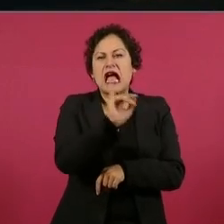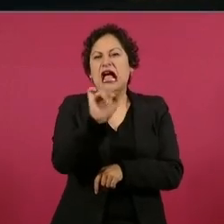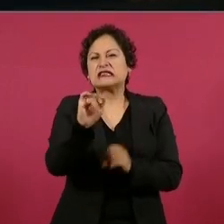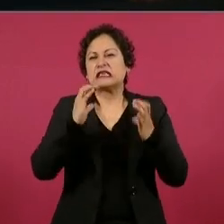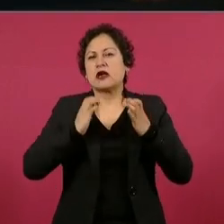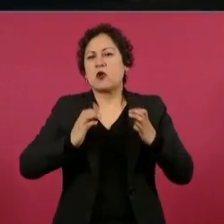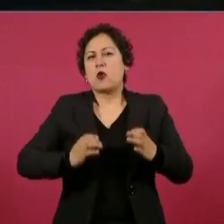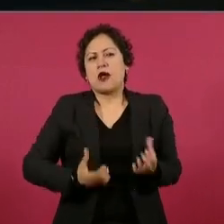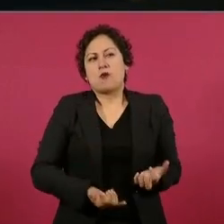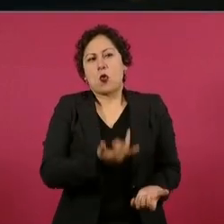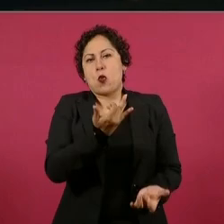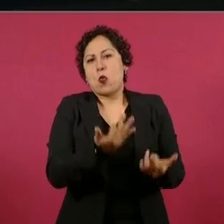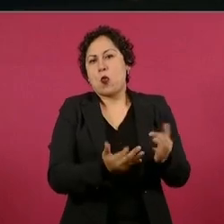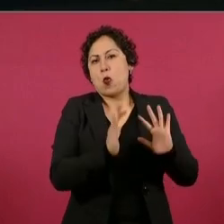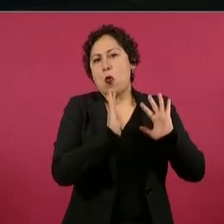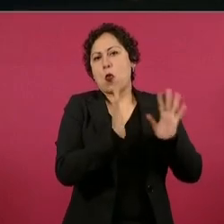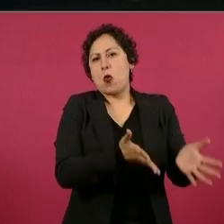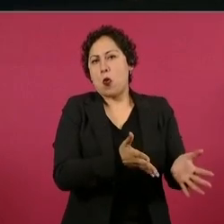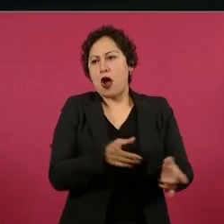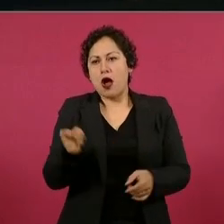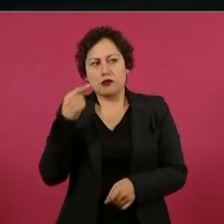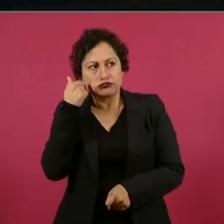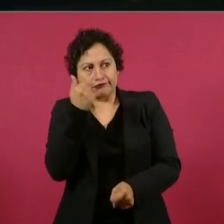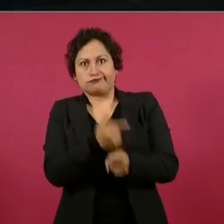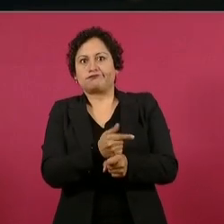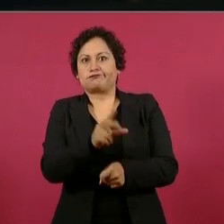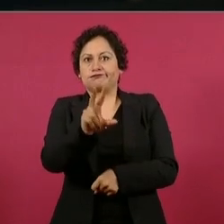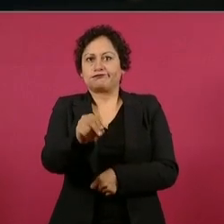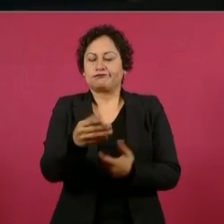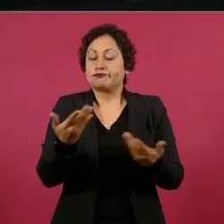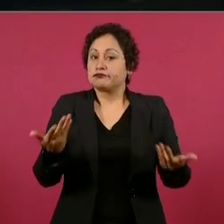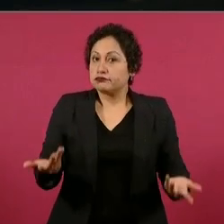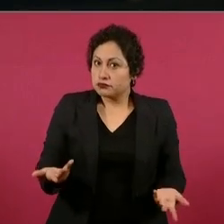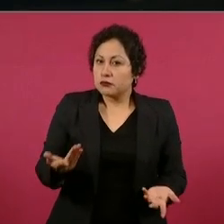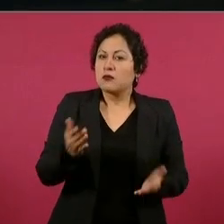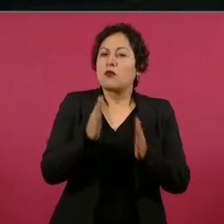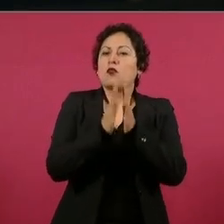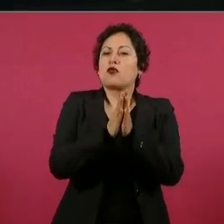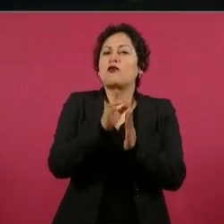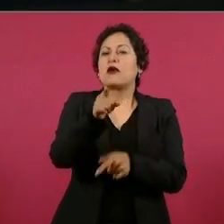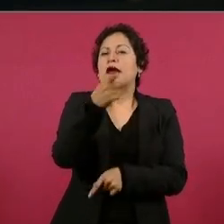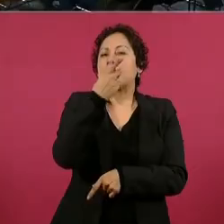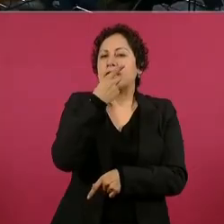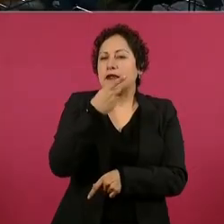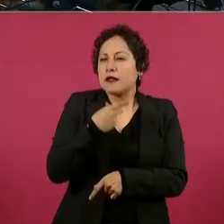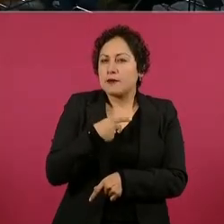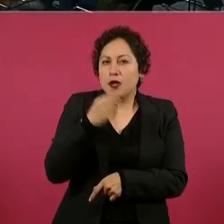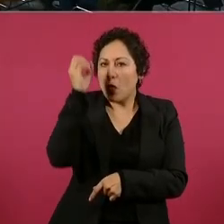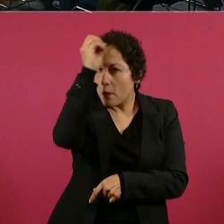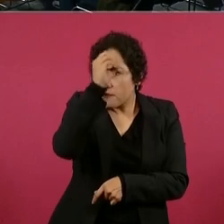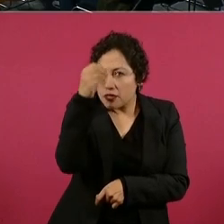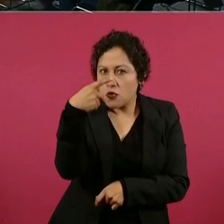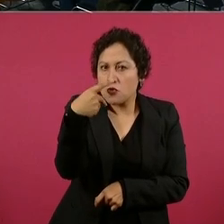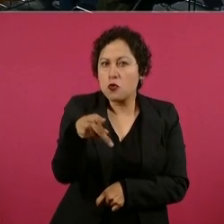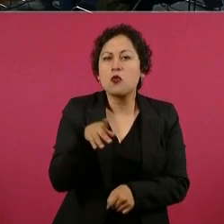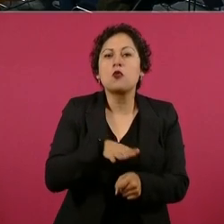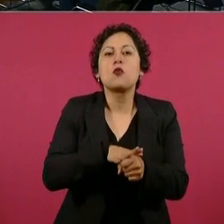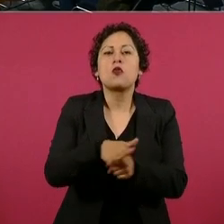del exrector. Entonces, presidente, si nos da la postura de su administración en este caso. Bueno, yo